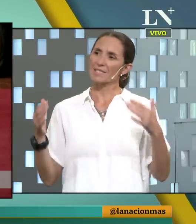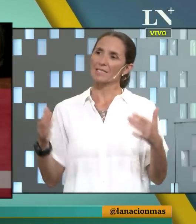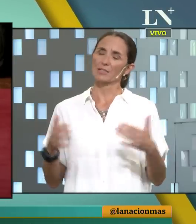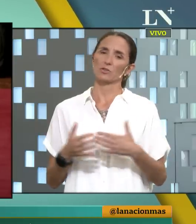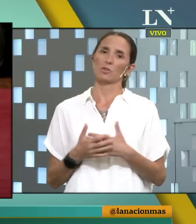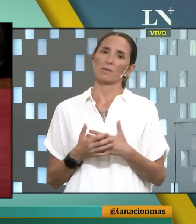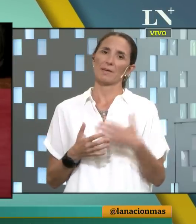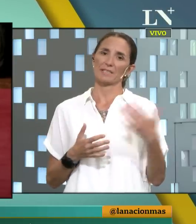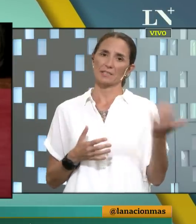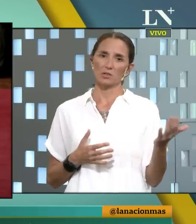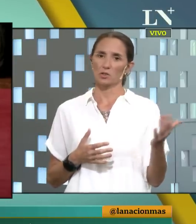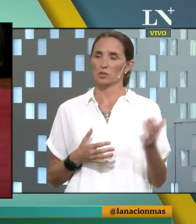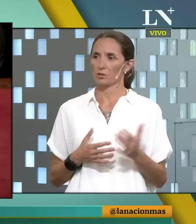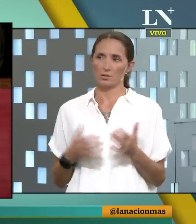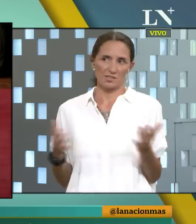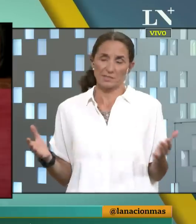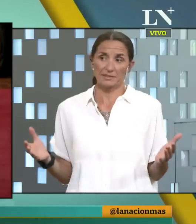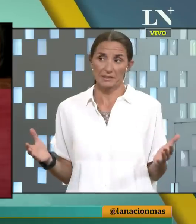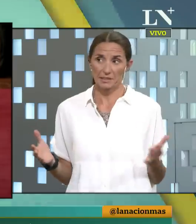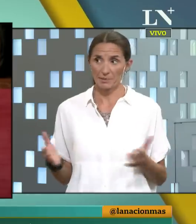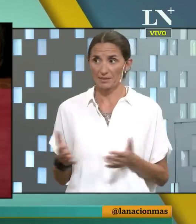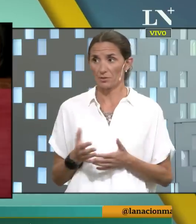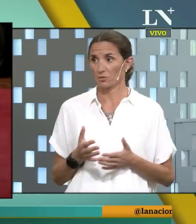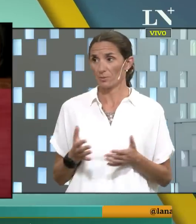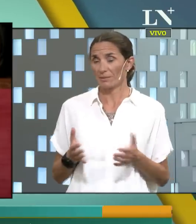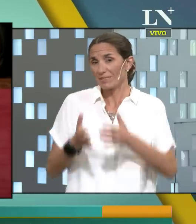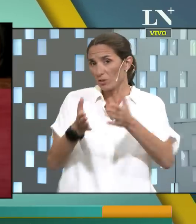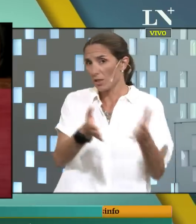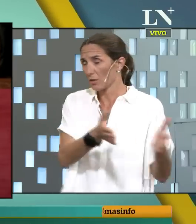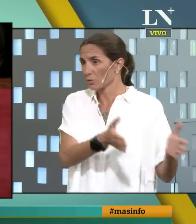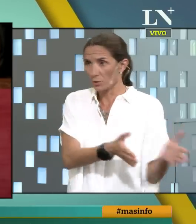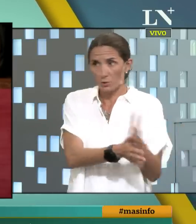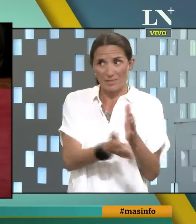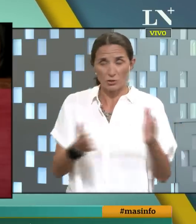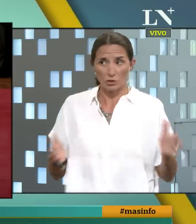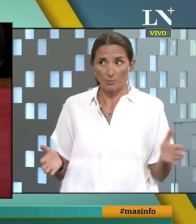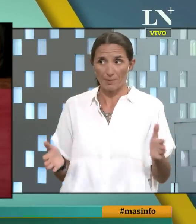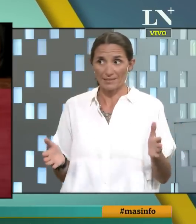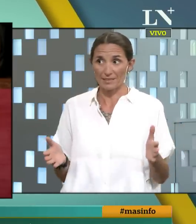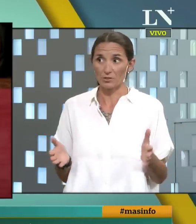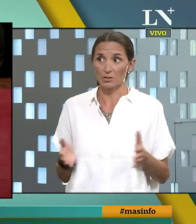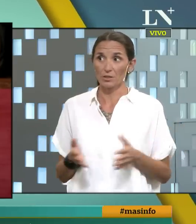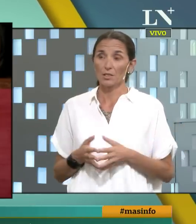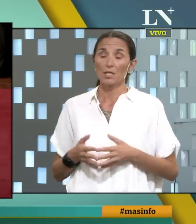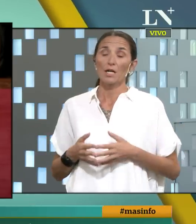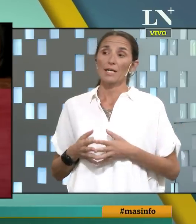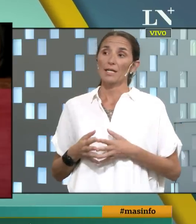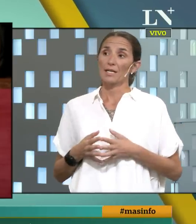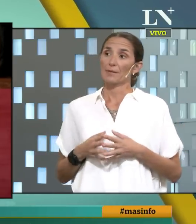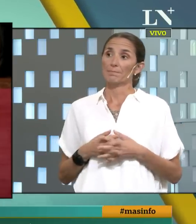más allá de que tomes partido, no necesariamente tenés que tomar partido, la Unión Europea no tomó partido.